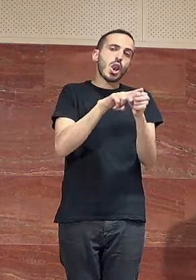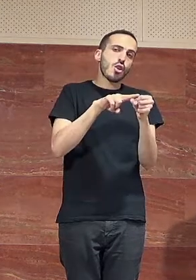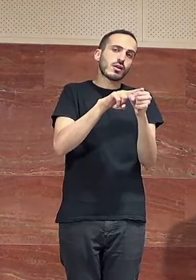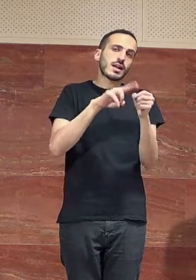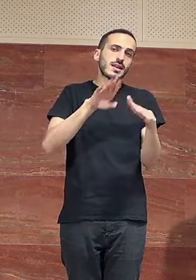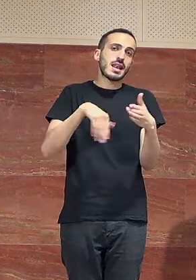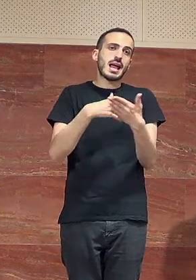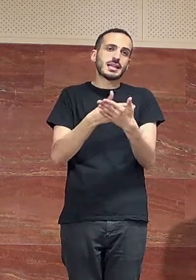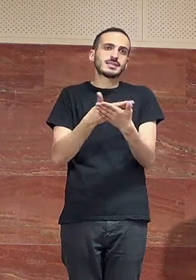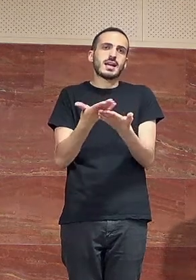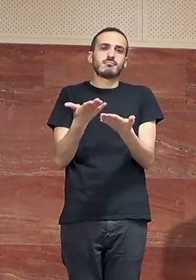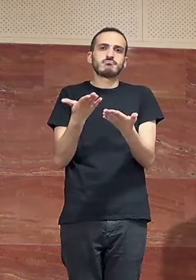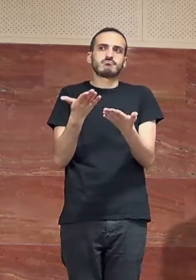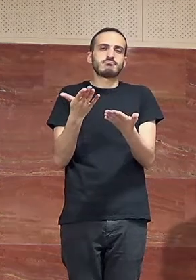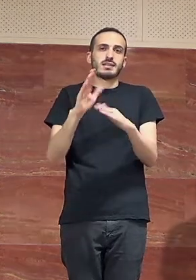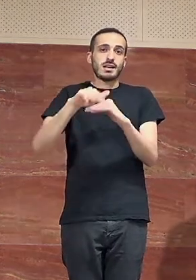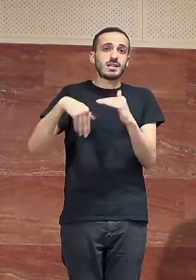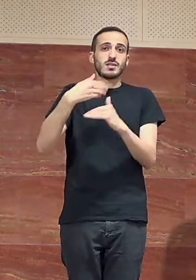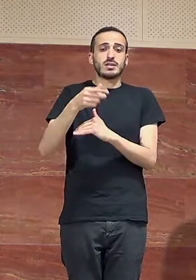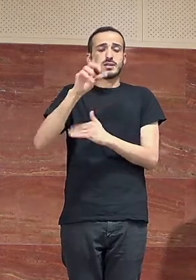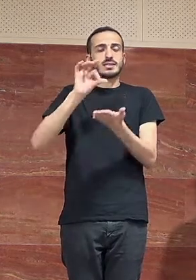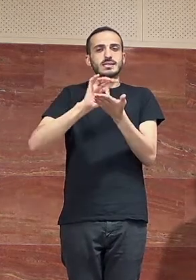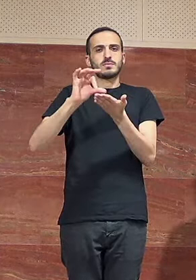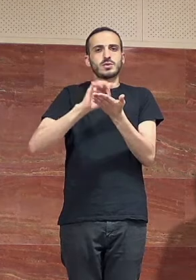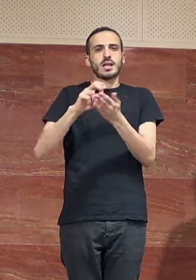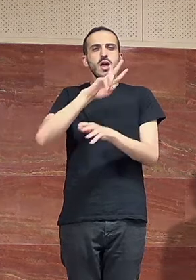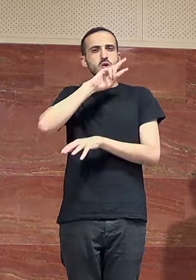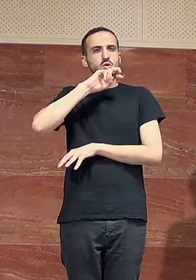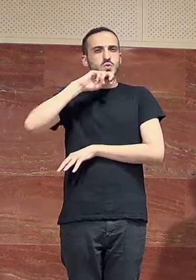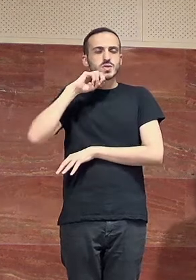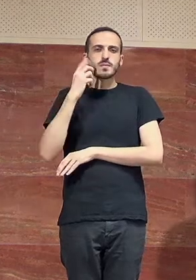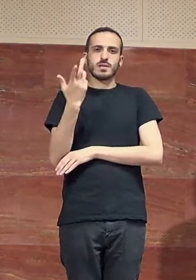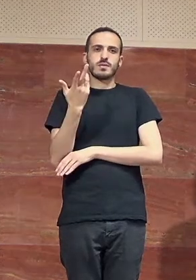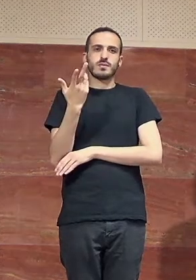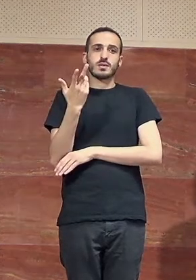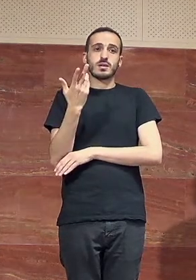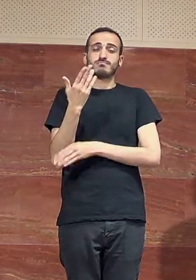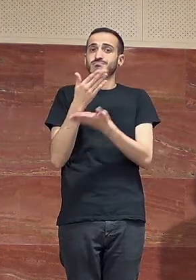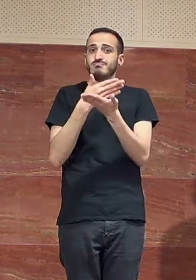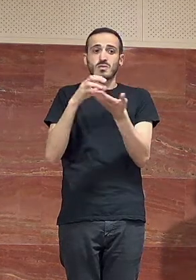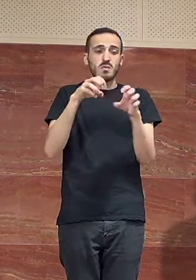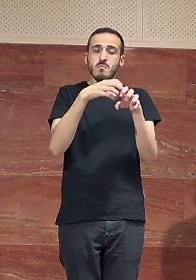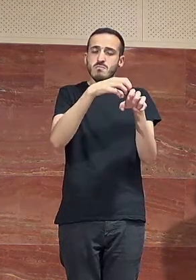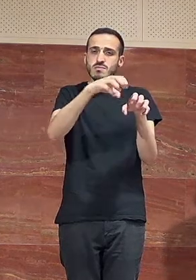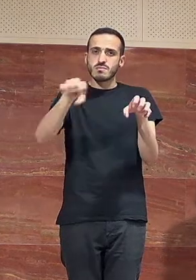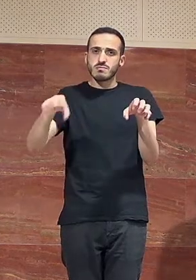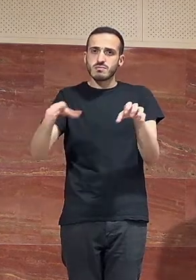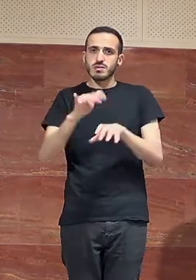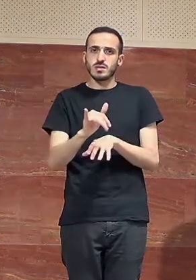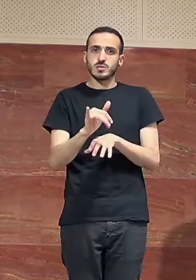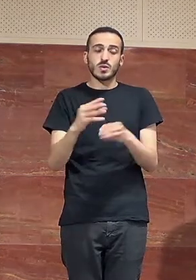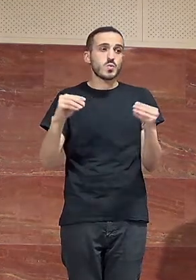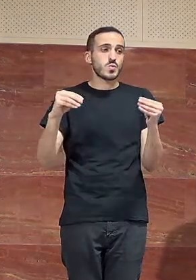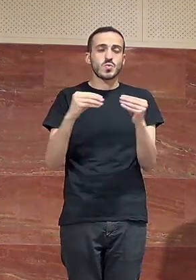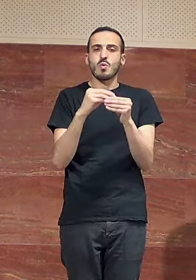caso la de centro, hasta cada uno de los servicios de conservación, que están en muchos casos muy fragmentados. Entonces, ese documento se